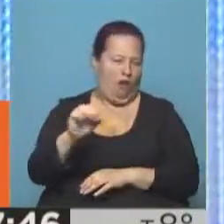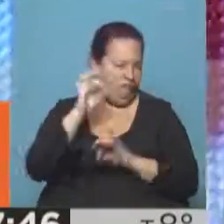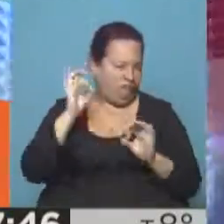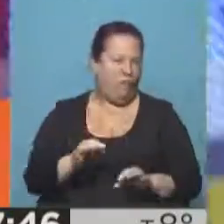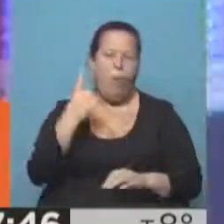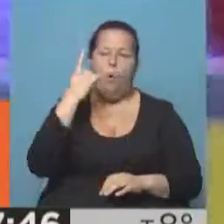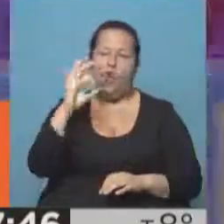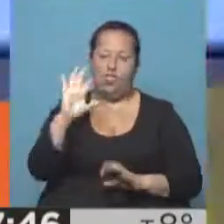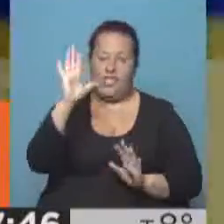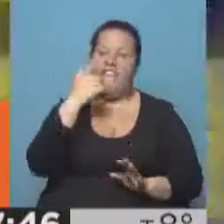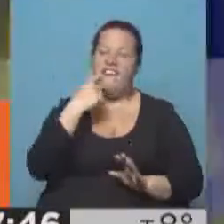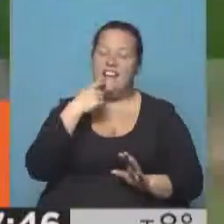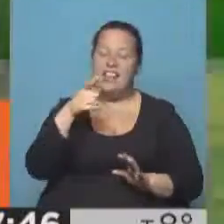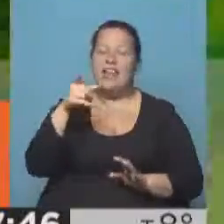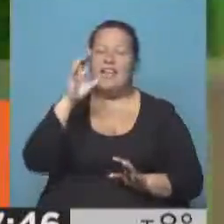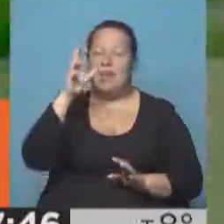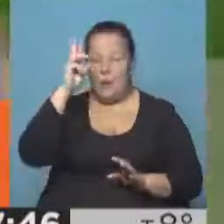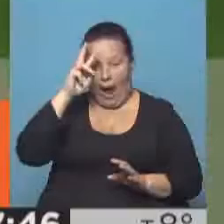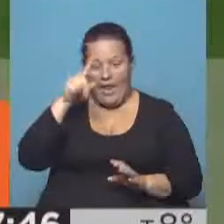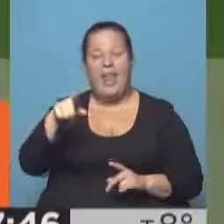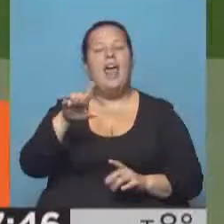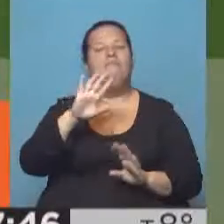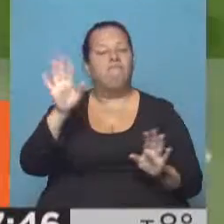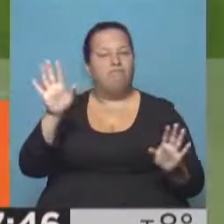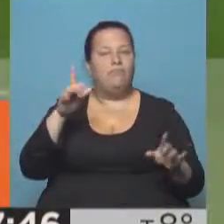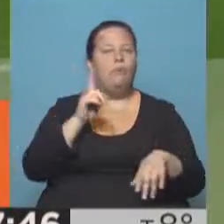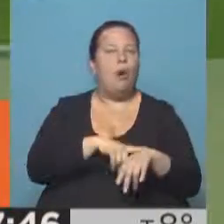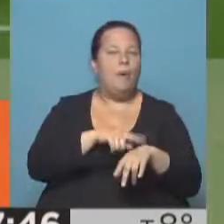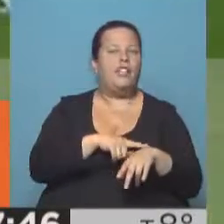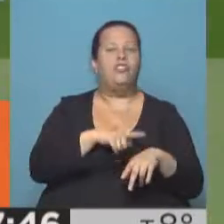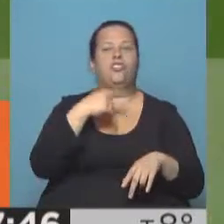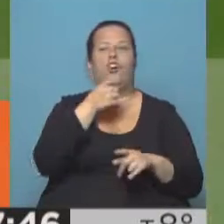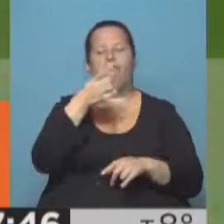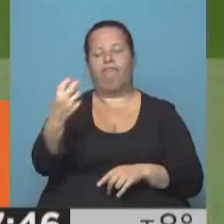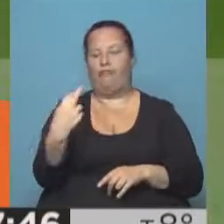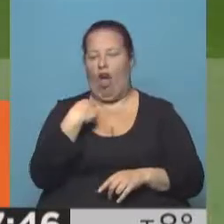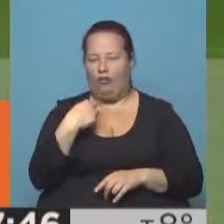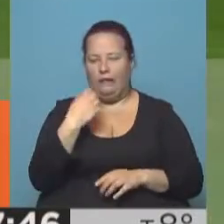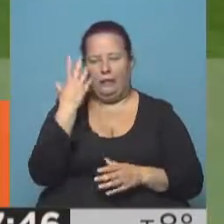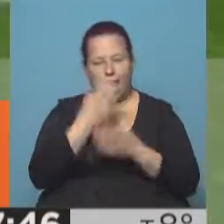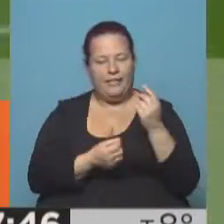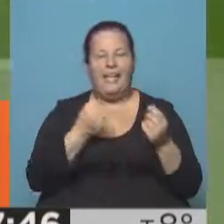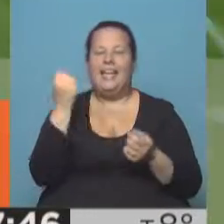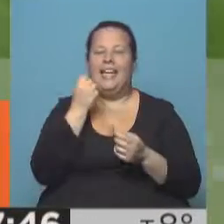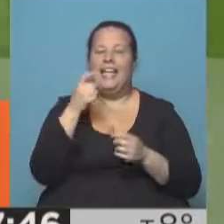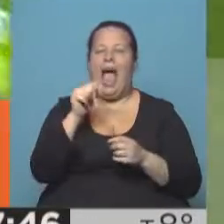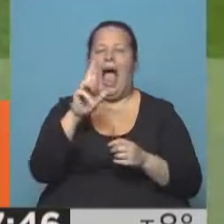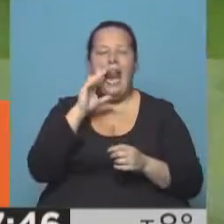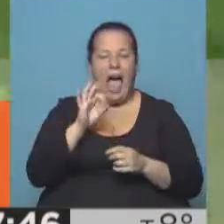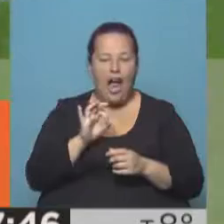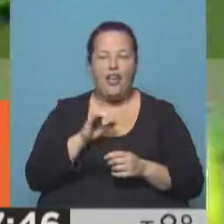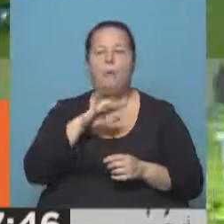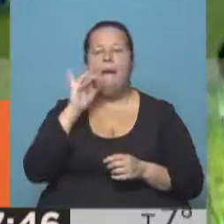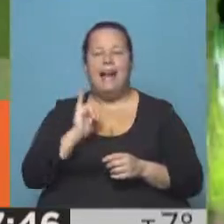Estaba 1-0 arriba el Halcón de Varela y aparecía el momento de Vareiro en contra cuando intentaba Alario,